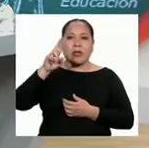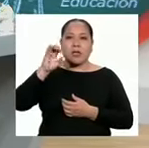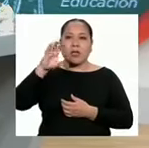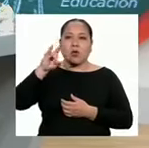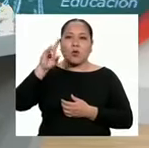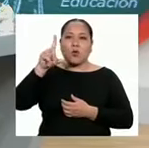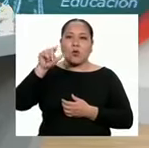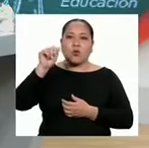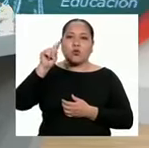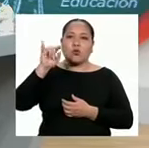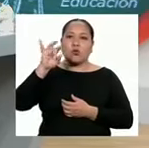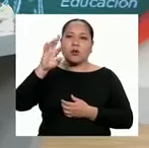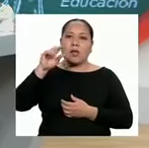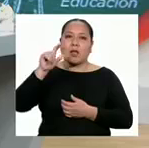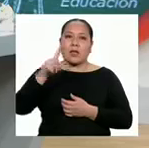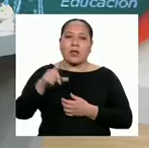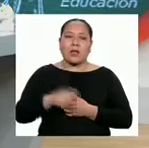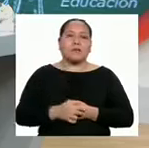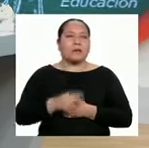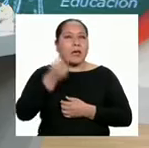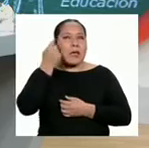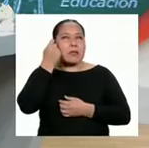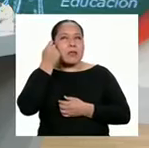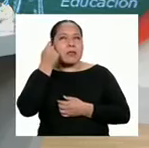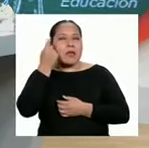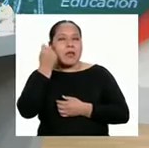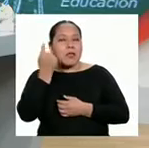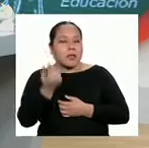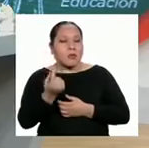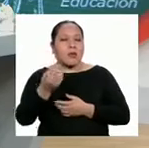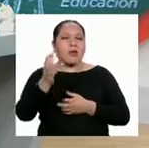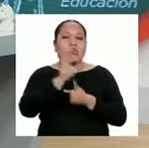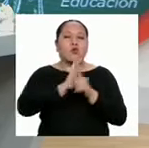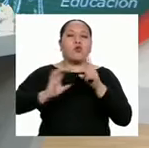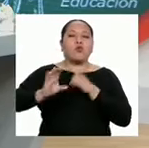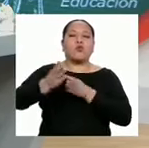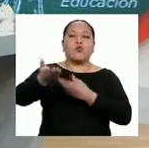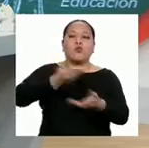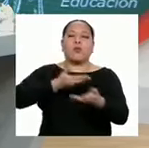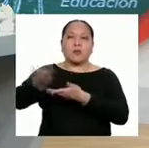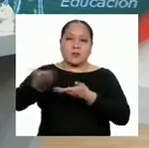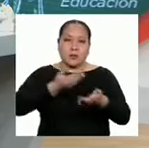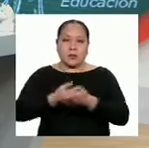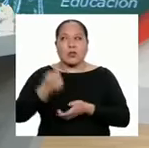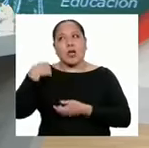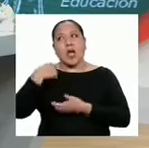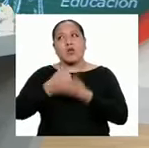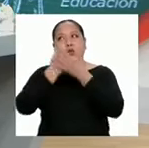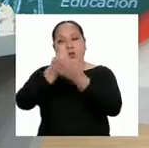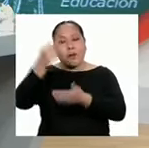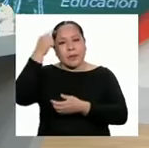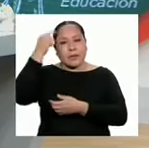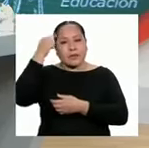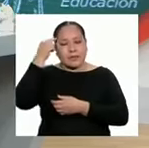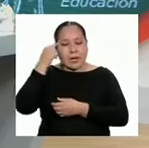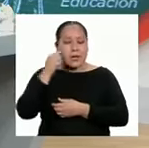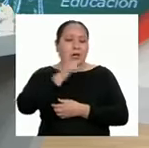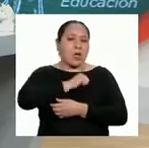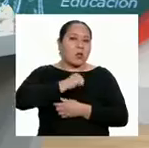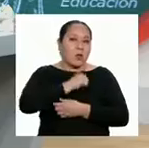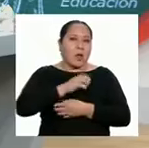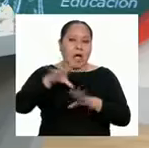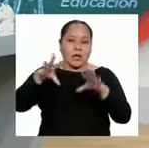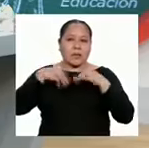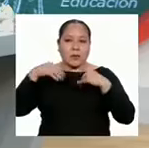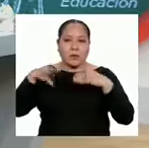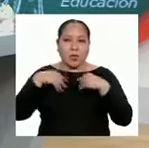tipo de entendimiento entre culturas y eso ayuda a pensar y actuar aceptando la diversidad, lo